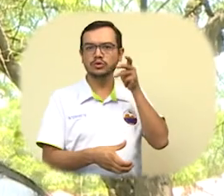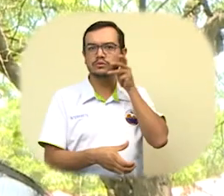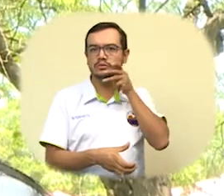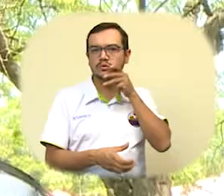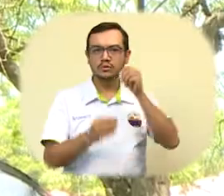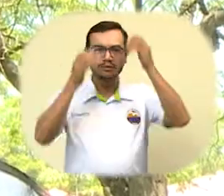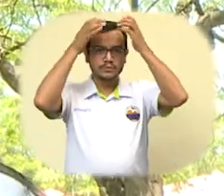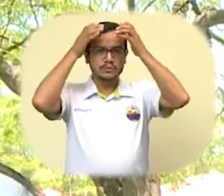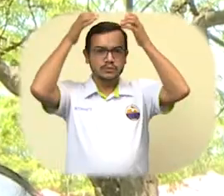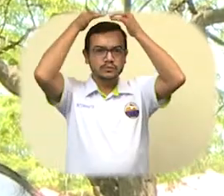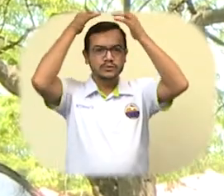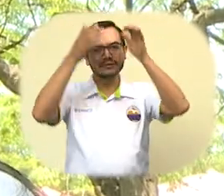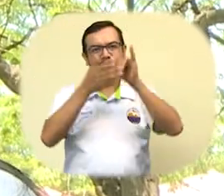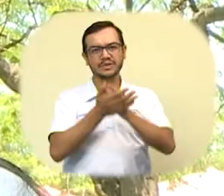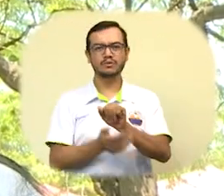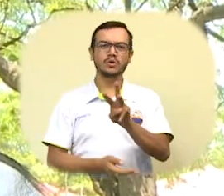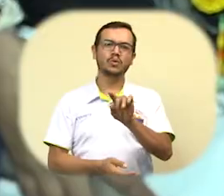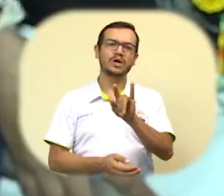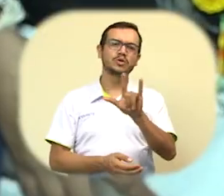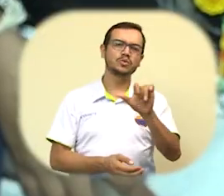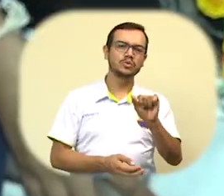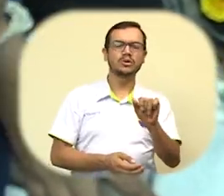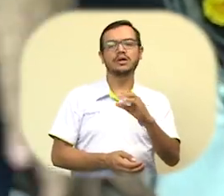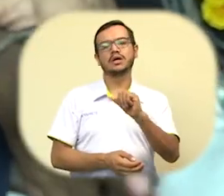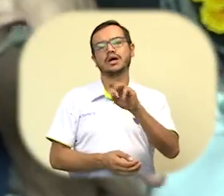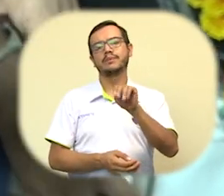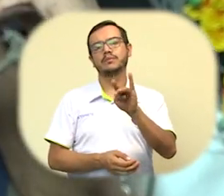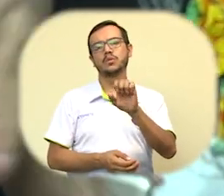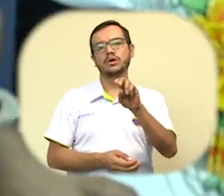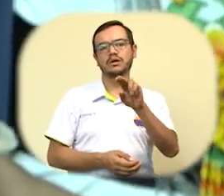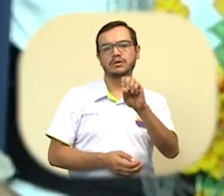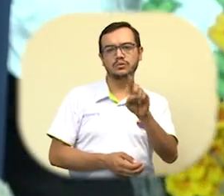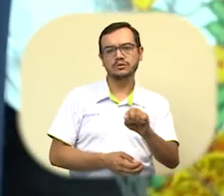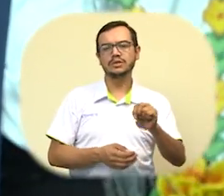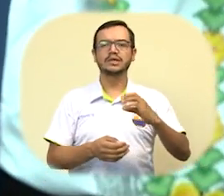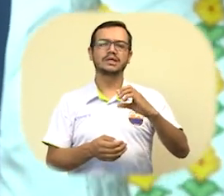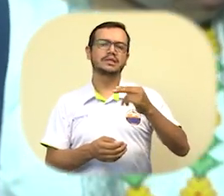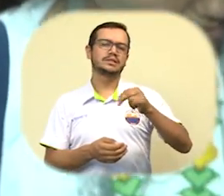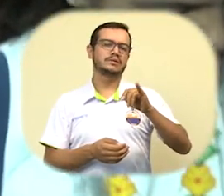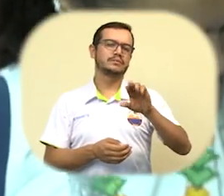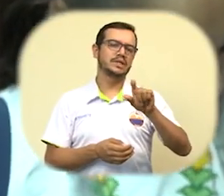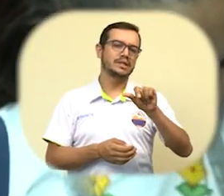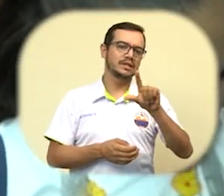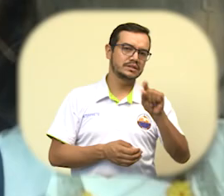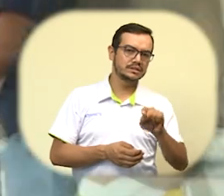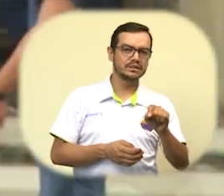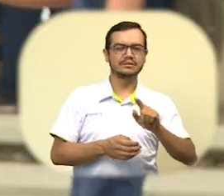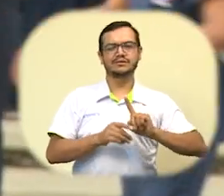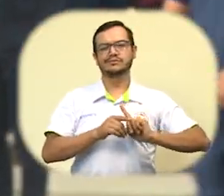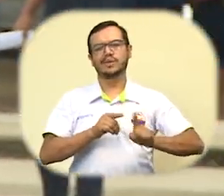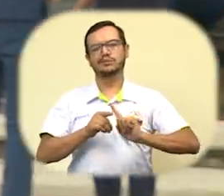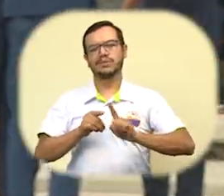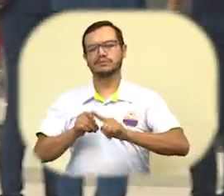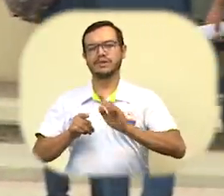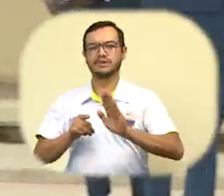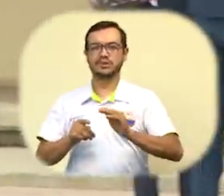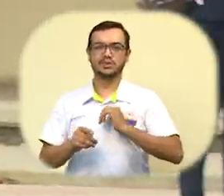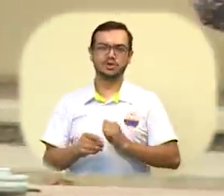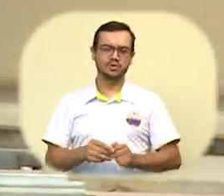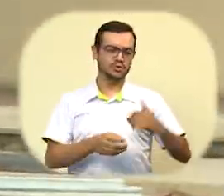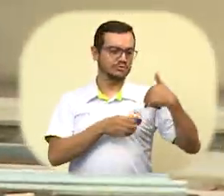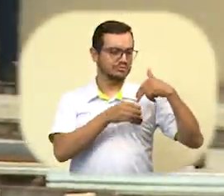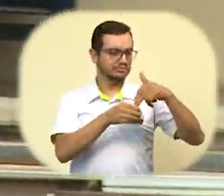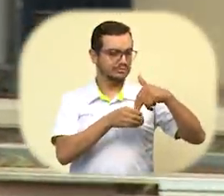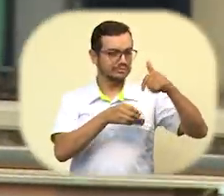los Kogi, Arhuacos, Wiwa, Wayú, Cancuamos, Chimilas, Zenú y Yutpas, entre otras